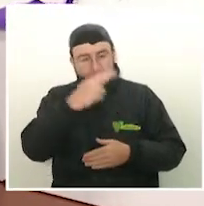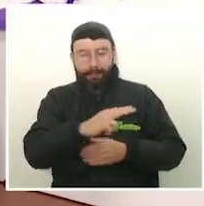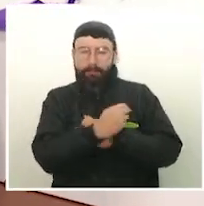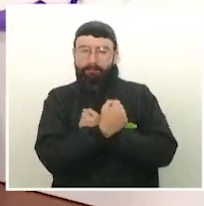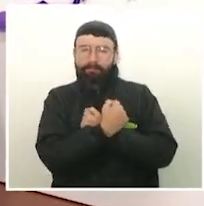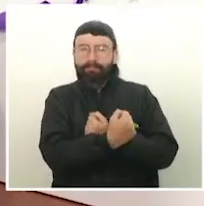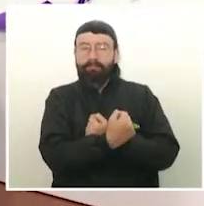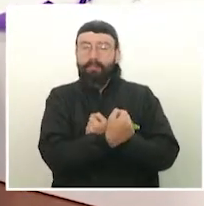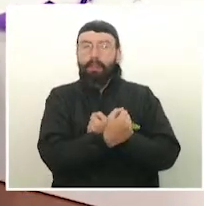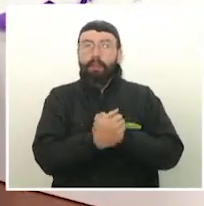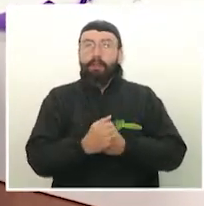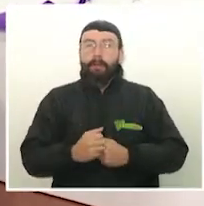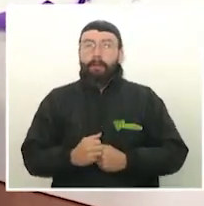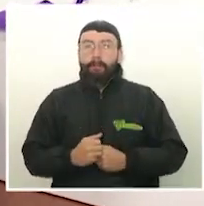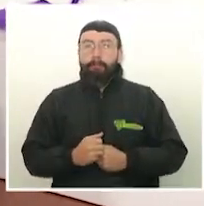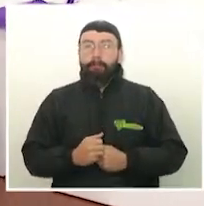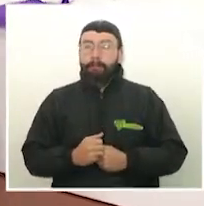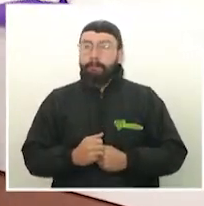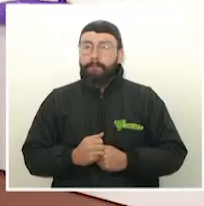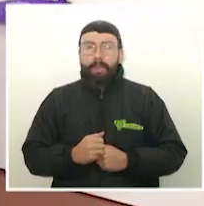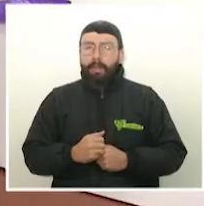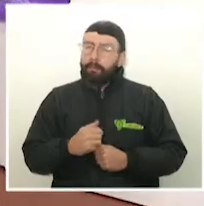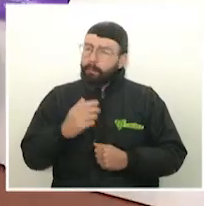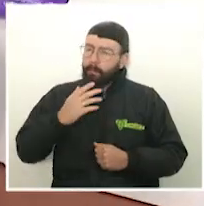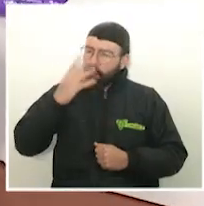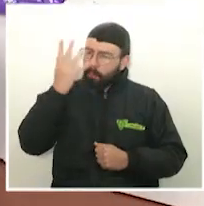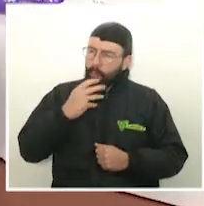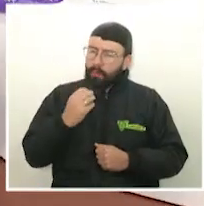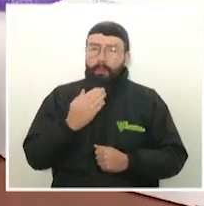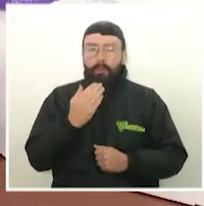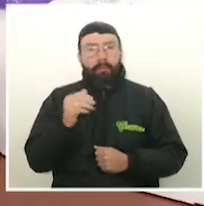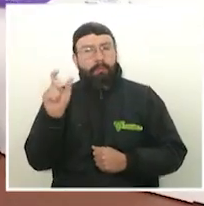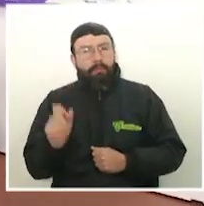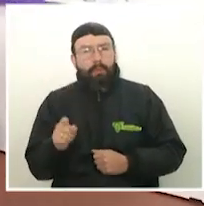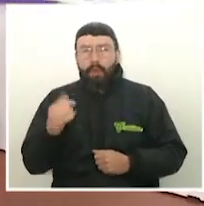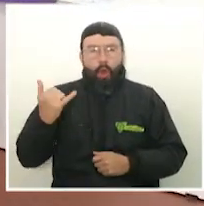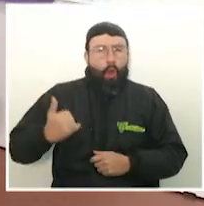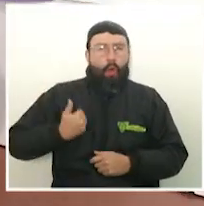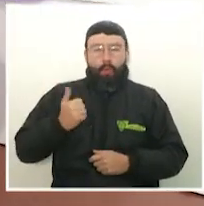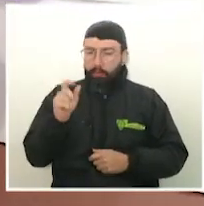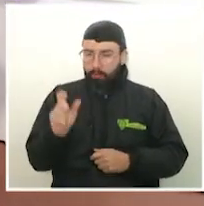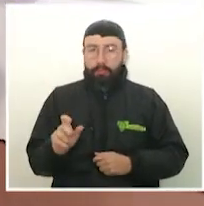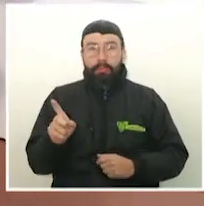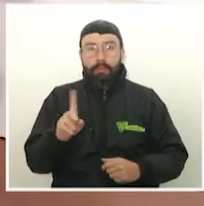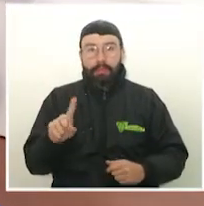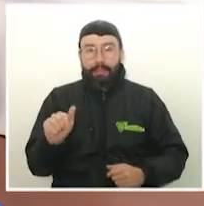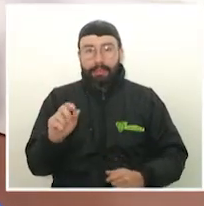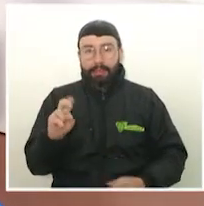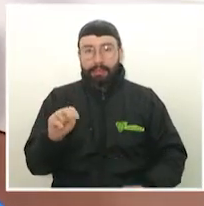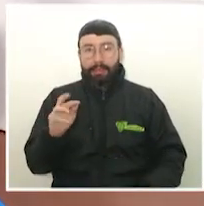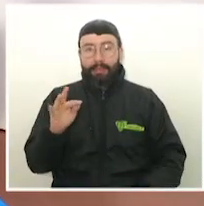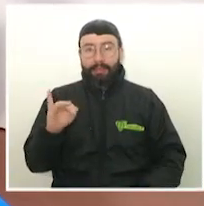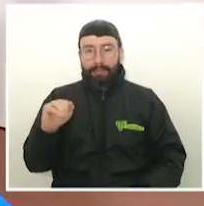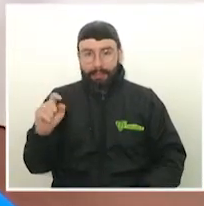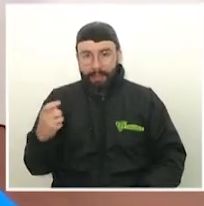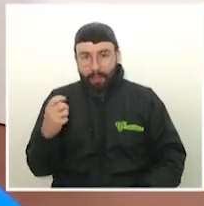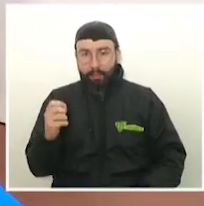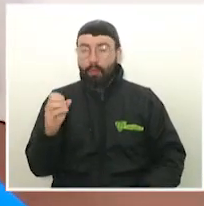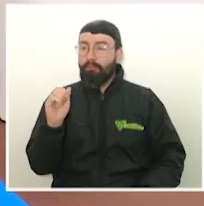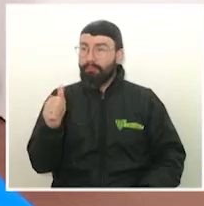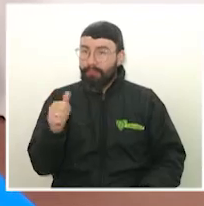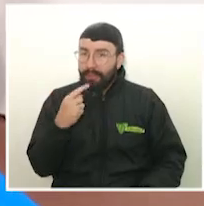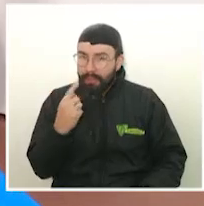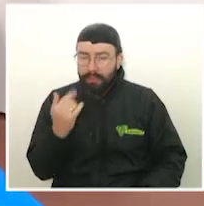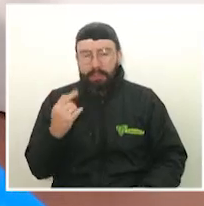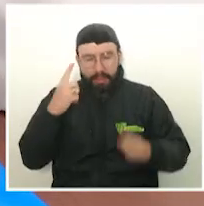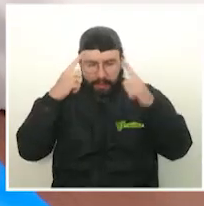¿Saben qué? Me parece muy lindo escuchar a una persona tan joven como Santiago con la reflexión